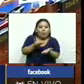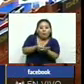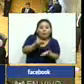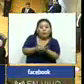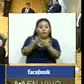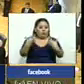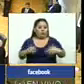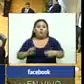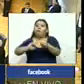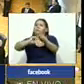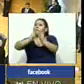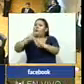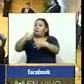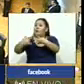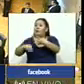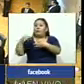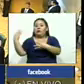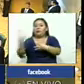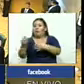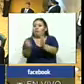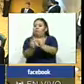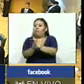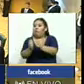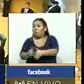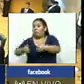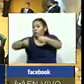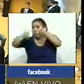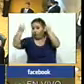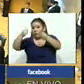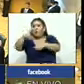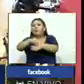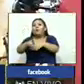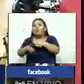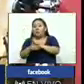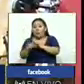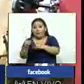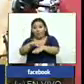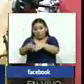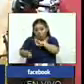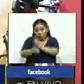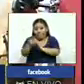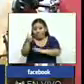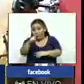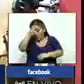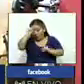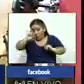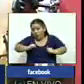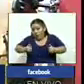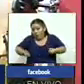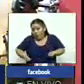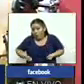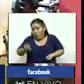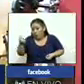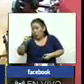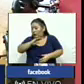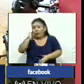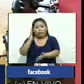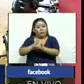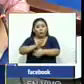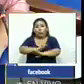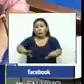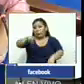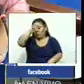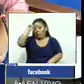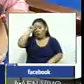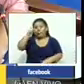reforma será tipificado como delito. Además, los funcionarios, empleados públicos y agentes de autoridad quedarán inhabilitados de su puesto.